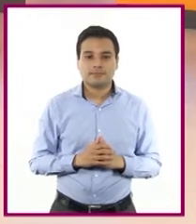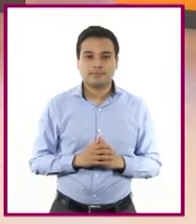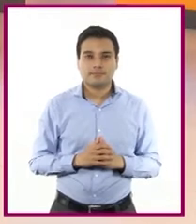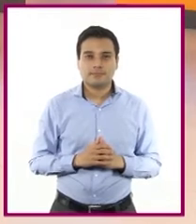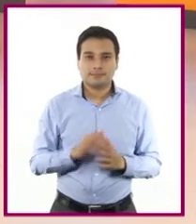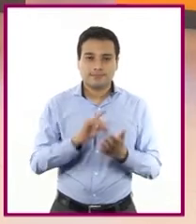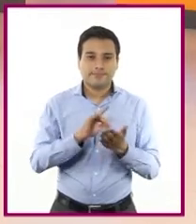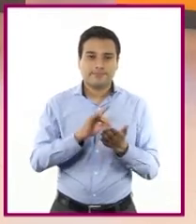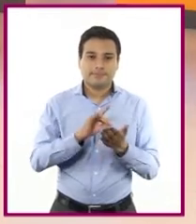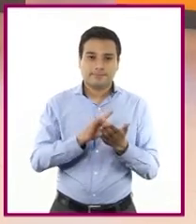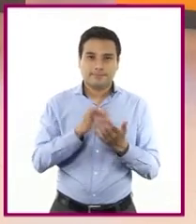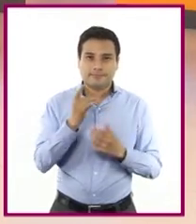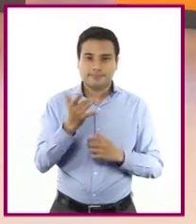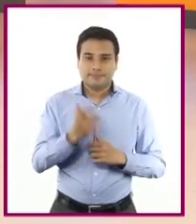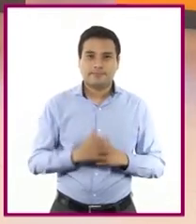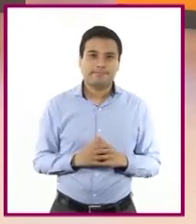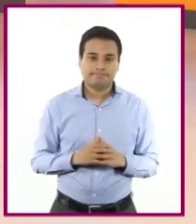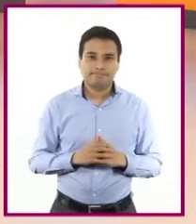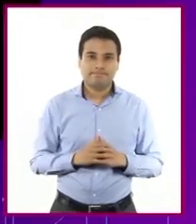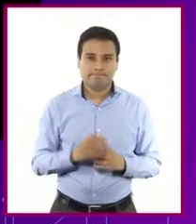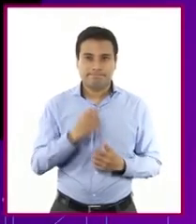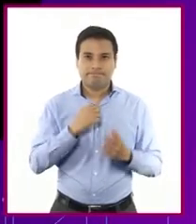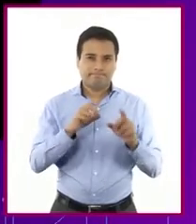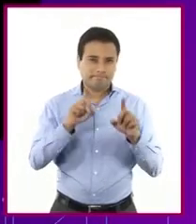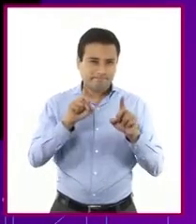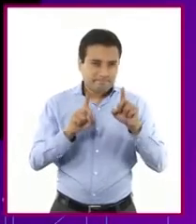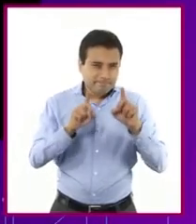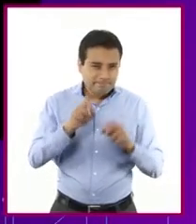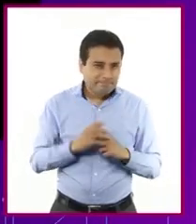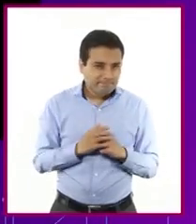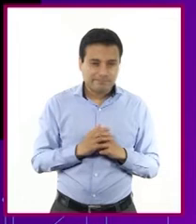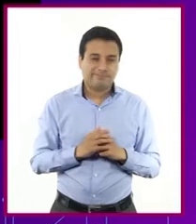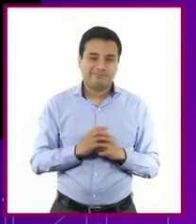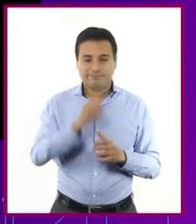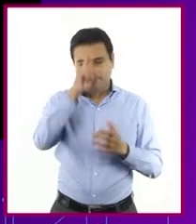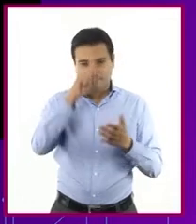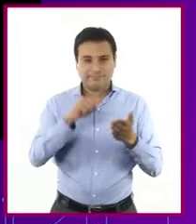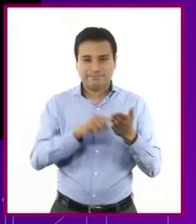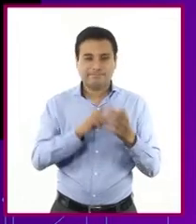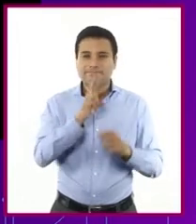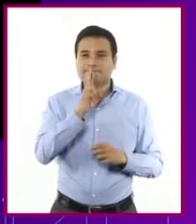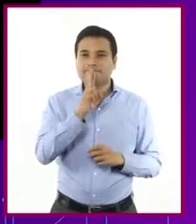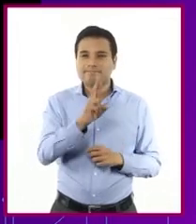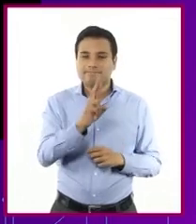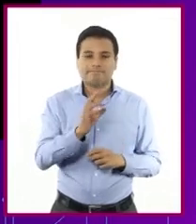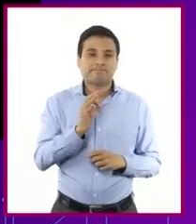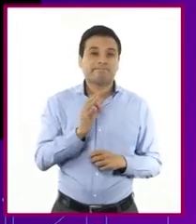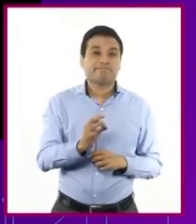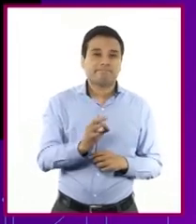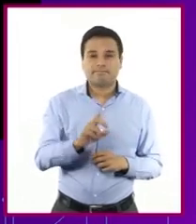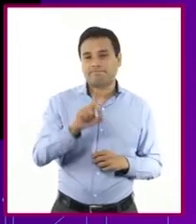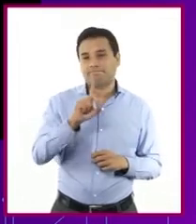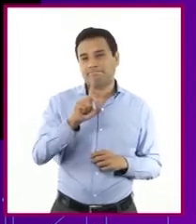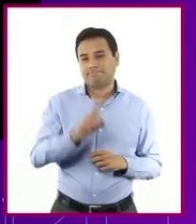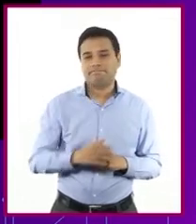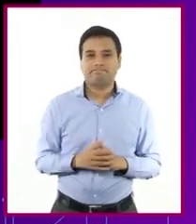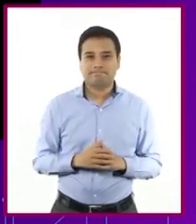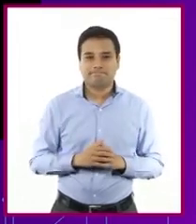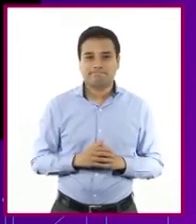Muchas gracias. La verdad es que dudé entre los dos incisos, pero sin embargo la respuesta que yo considero correcta es el inciso D.